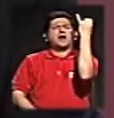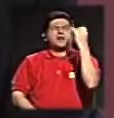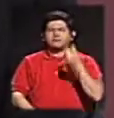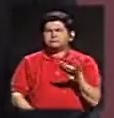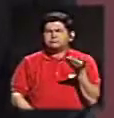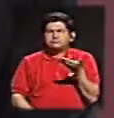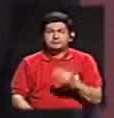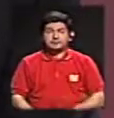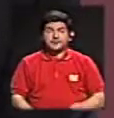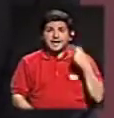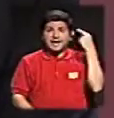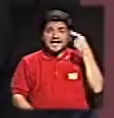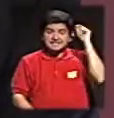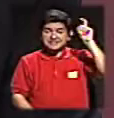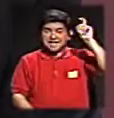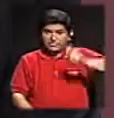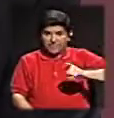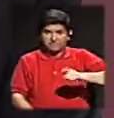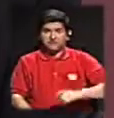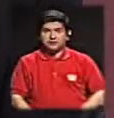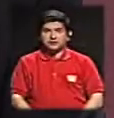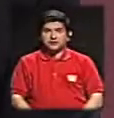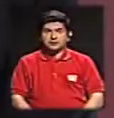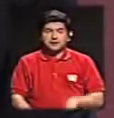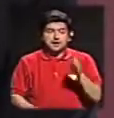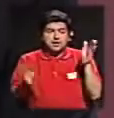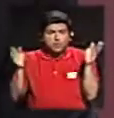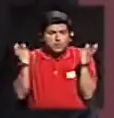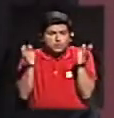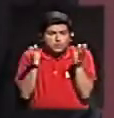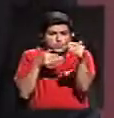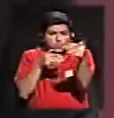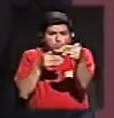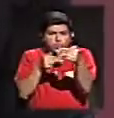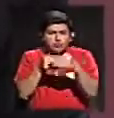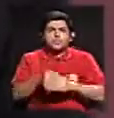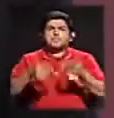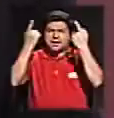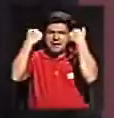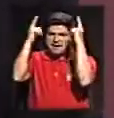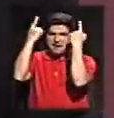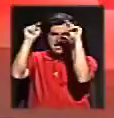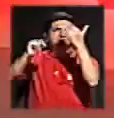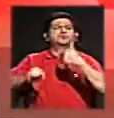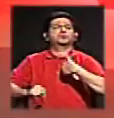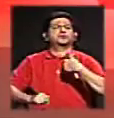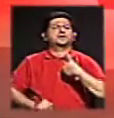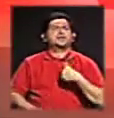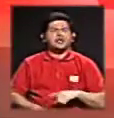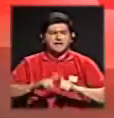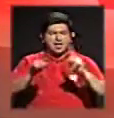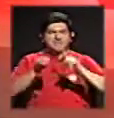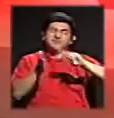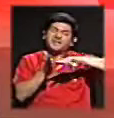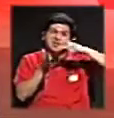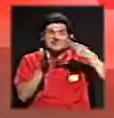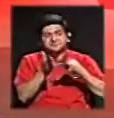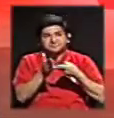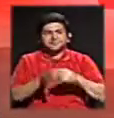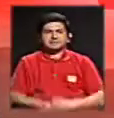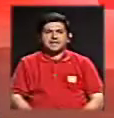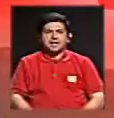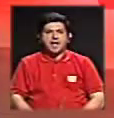que el Estado tiene que ser cada vez más pequeño o eficiente, digamos, dentro de determinadas definiciones, y que se